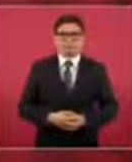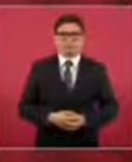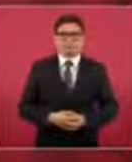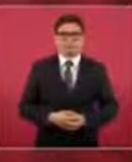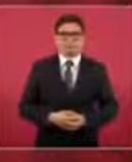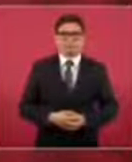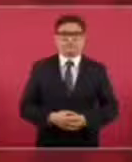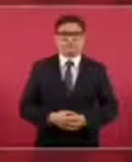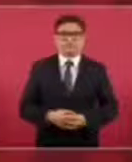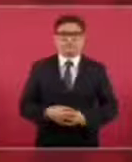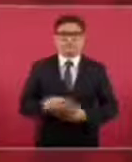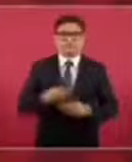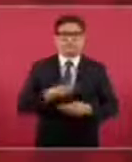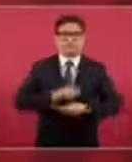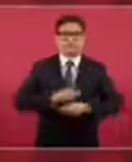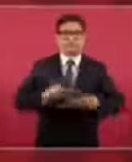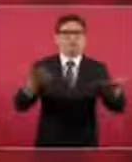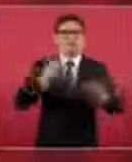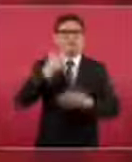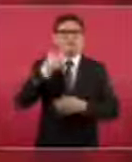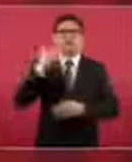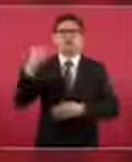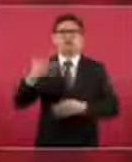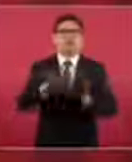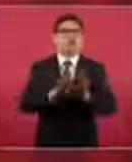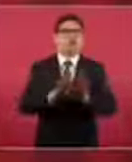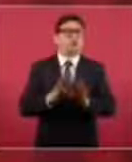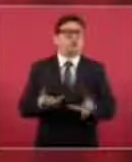¿Cómo se distribuye mejor